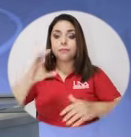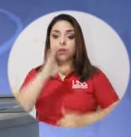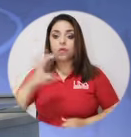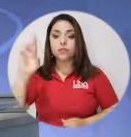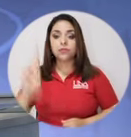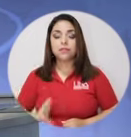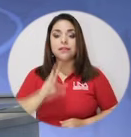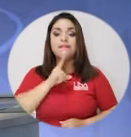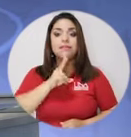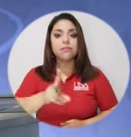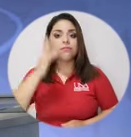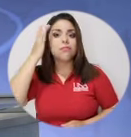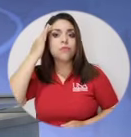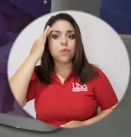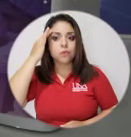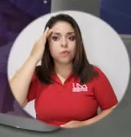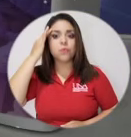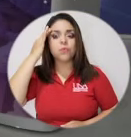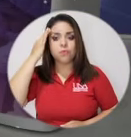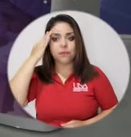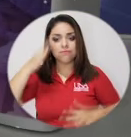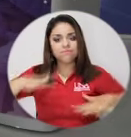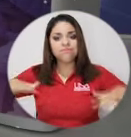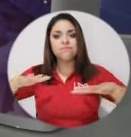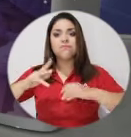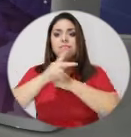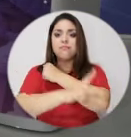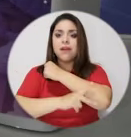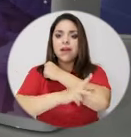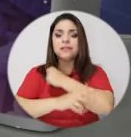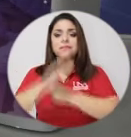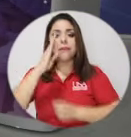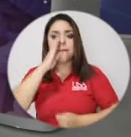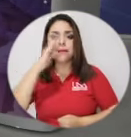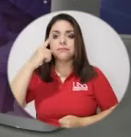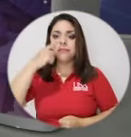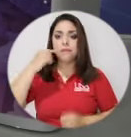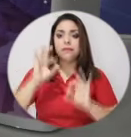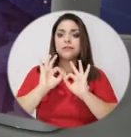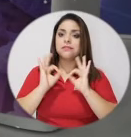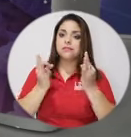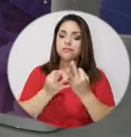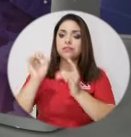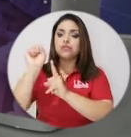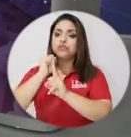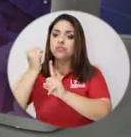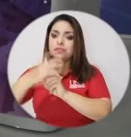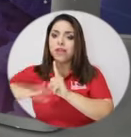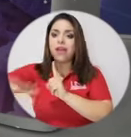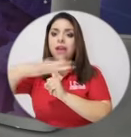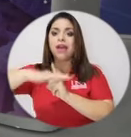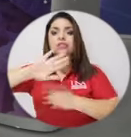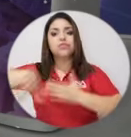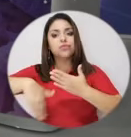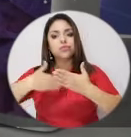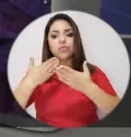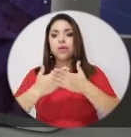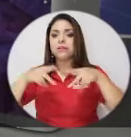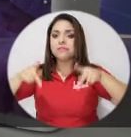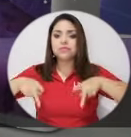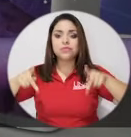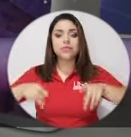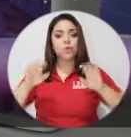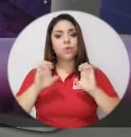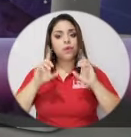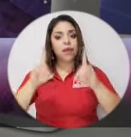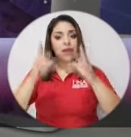preocupan como país, como padres y madres de familia, como sociedad, incluso para todo el sector educativo debe ser preocupante saber